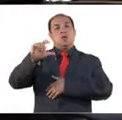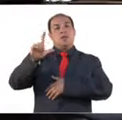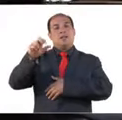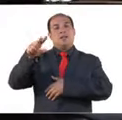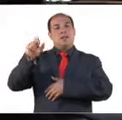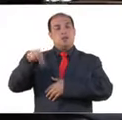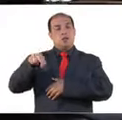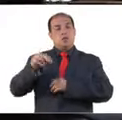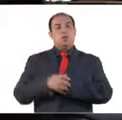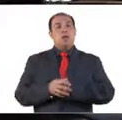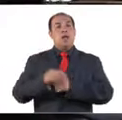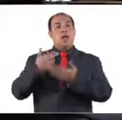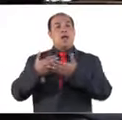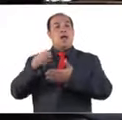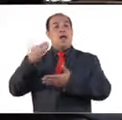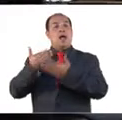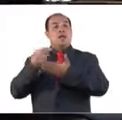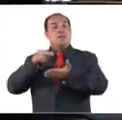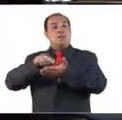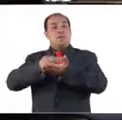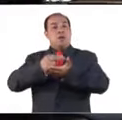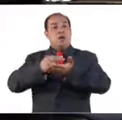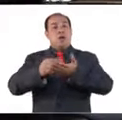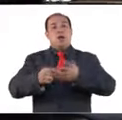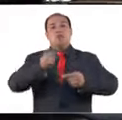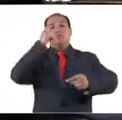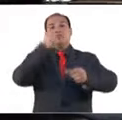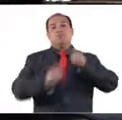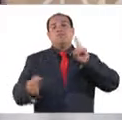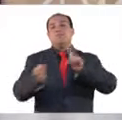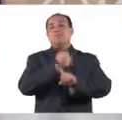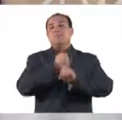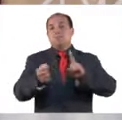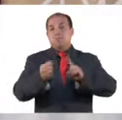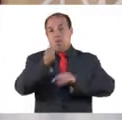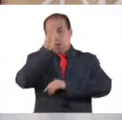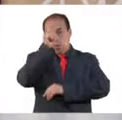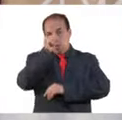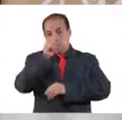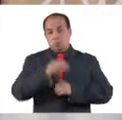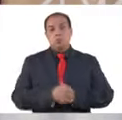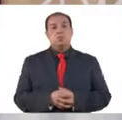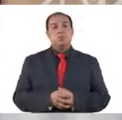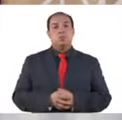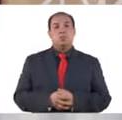un pacto para callar la violencia? Pues es…